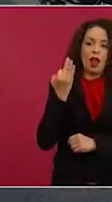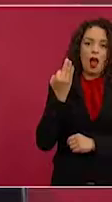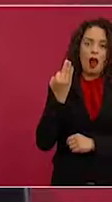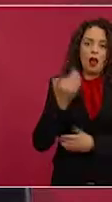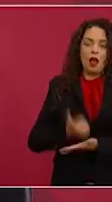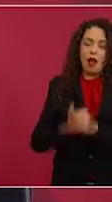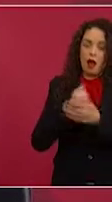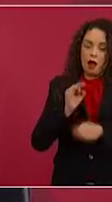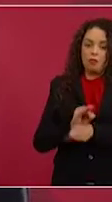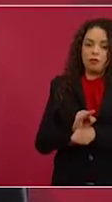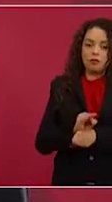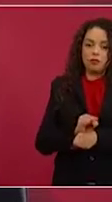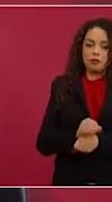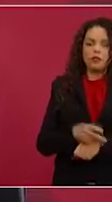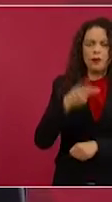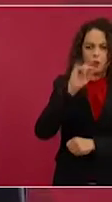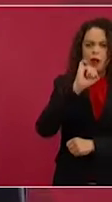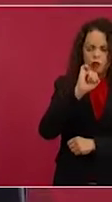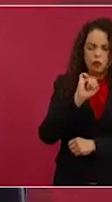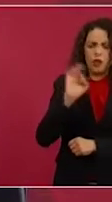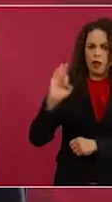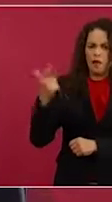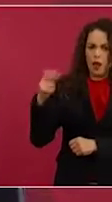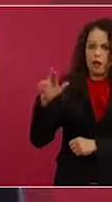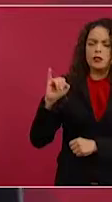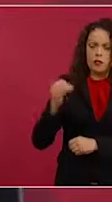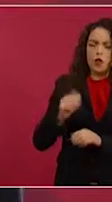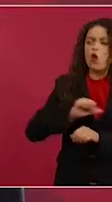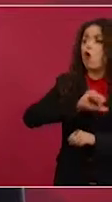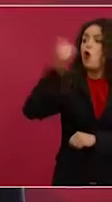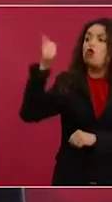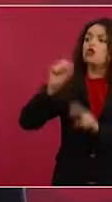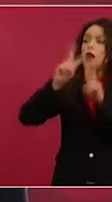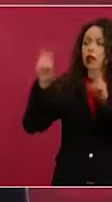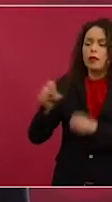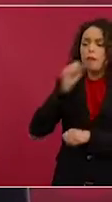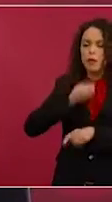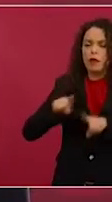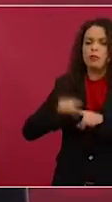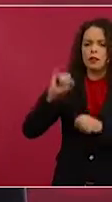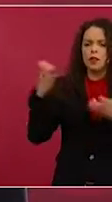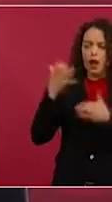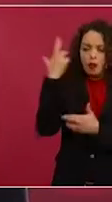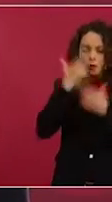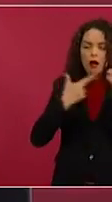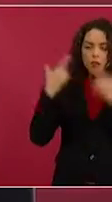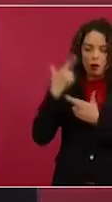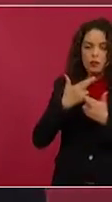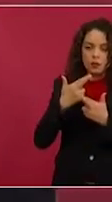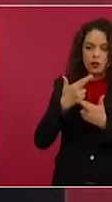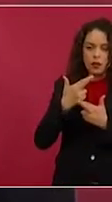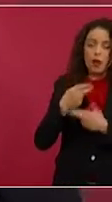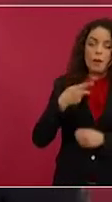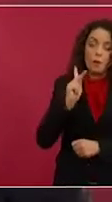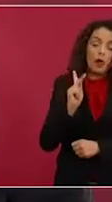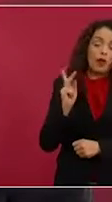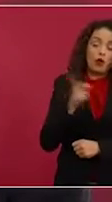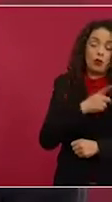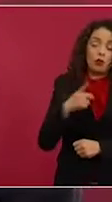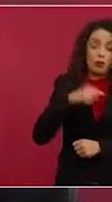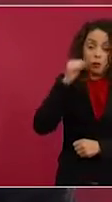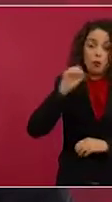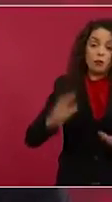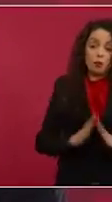pero sí lo ha hecho la Fiscalía General en otros casos, pero sería bueno que siempre